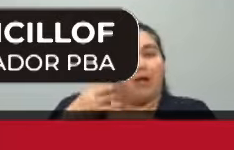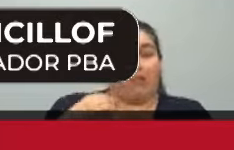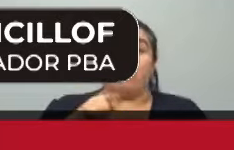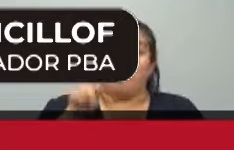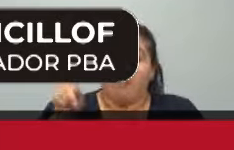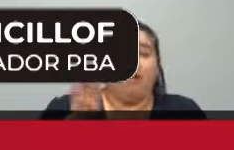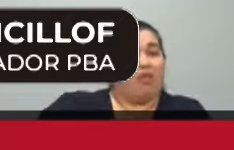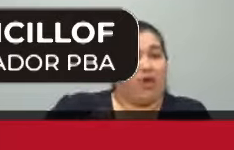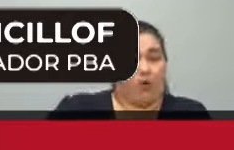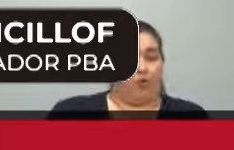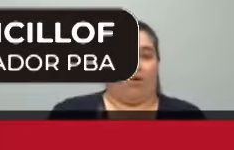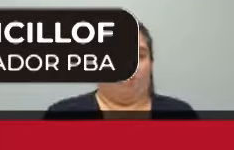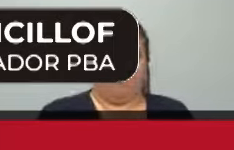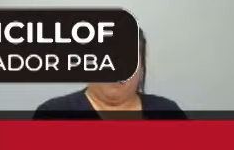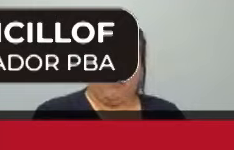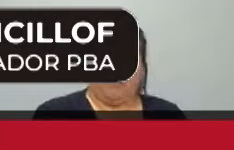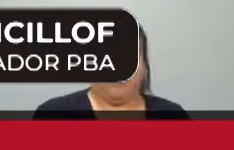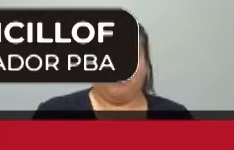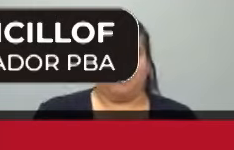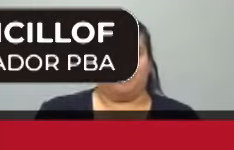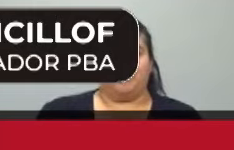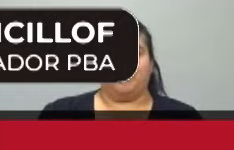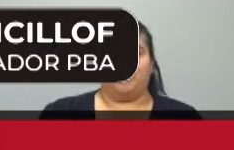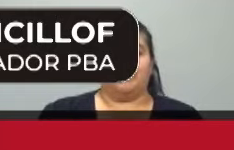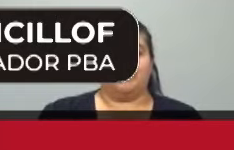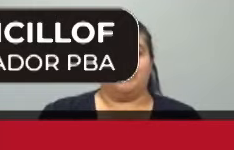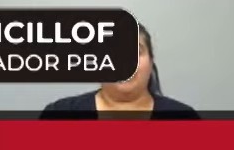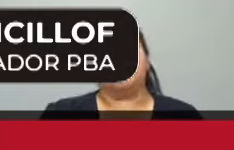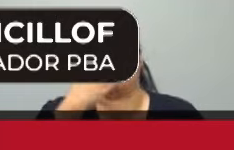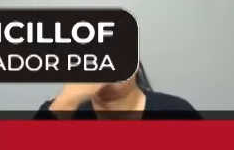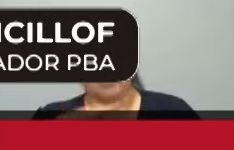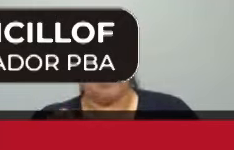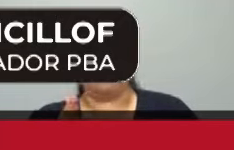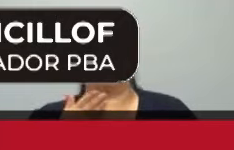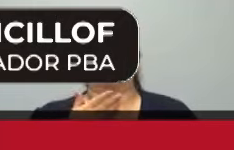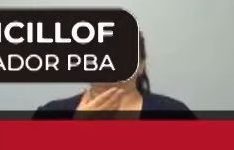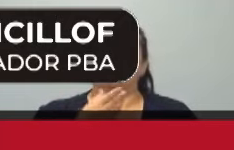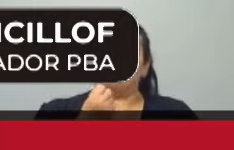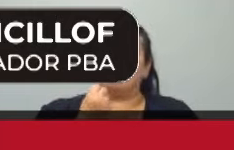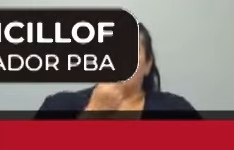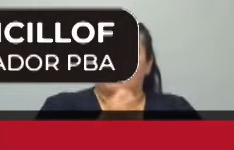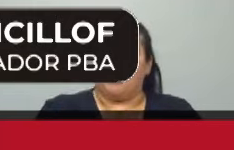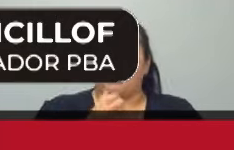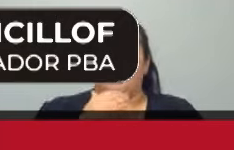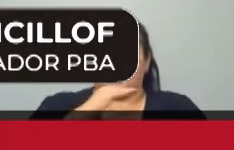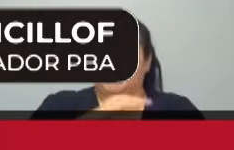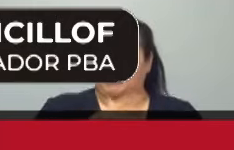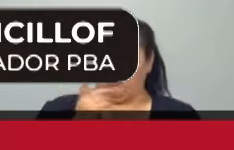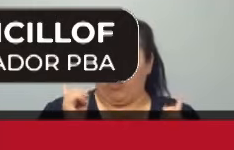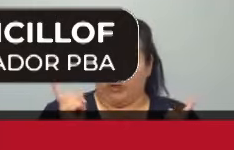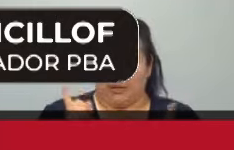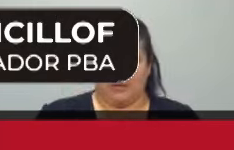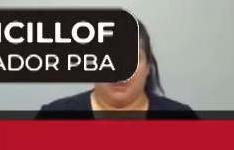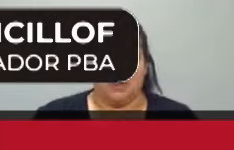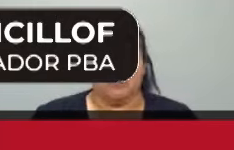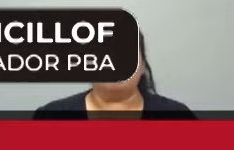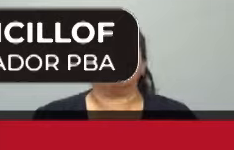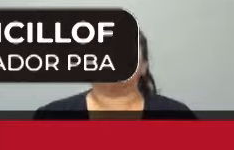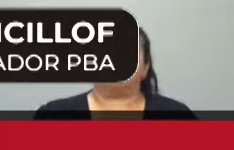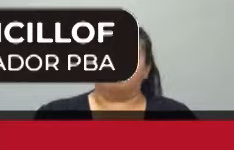y debe el gobierno de Milei. Luego, el fondo de incentivo docente. El fondo de